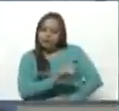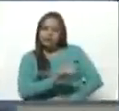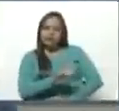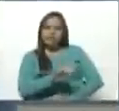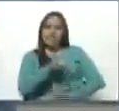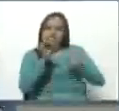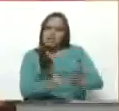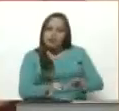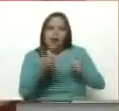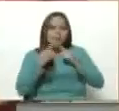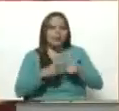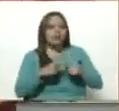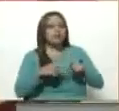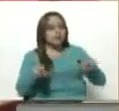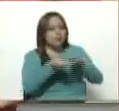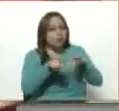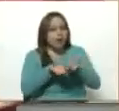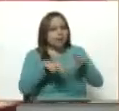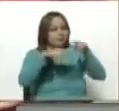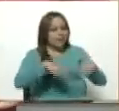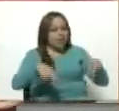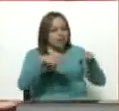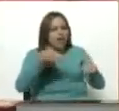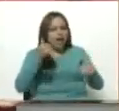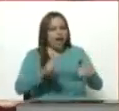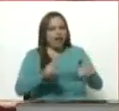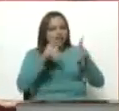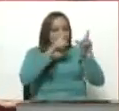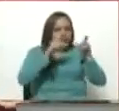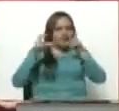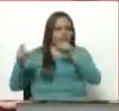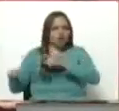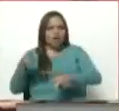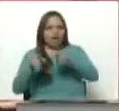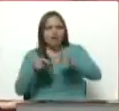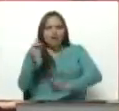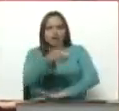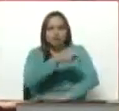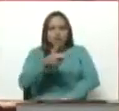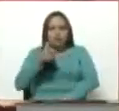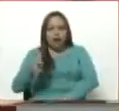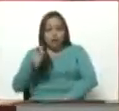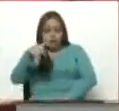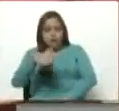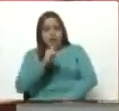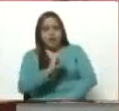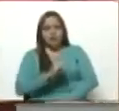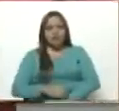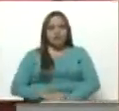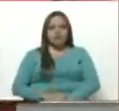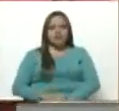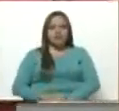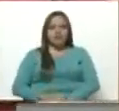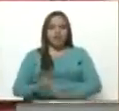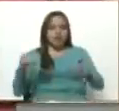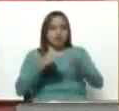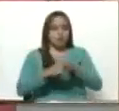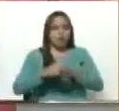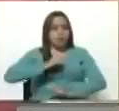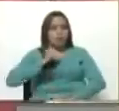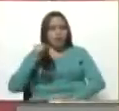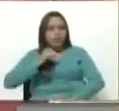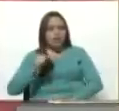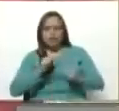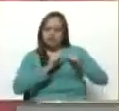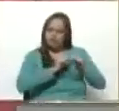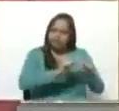mantiene. Hay imágenes de delincuentes buscados por las fuerzas policiales y bueno, seguimos